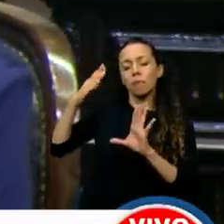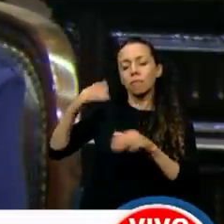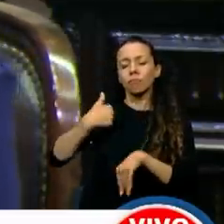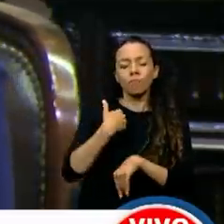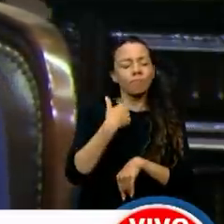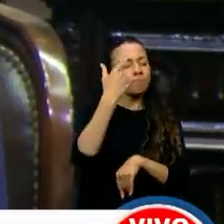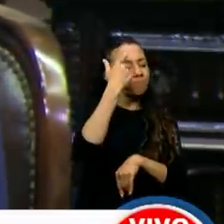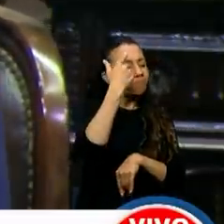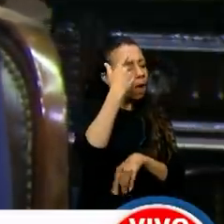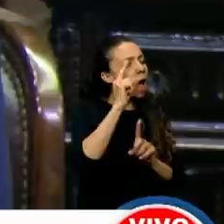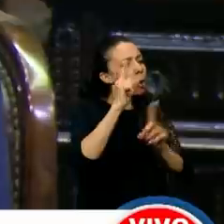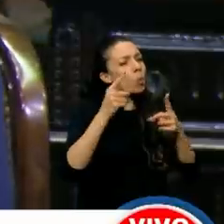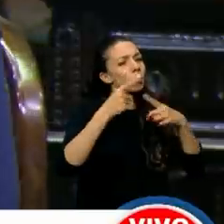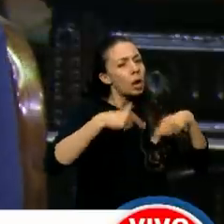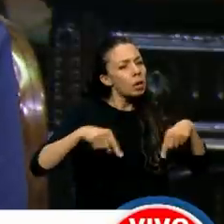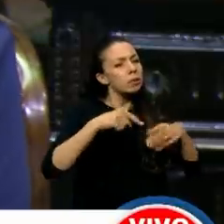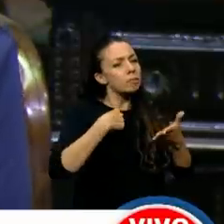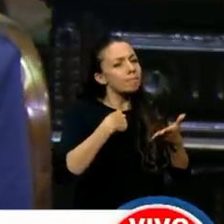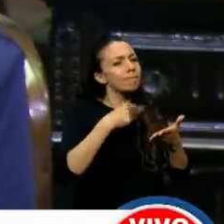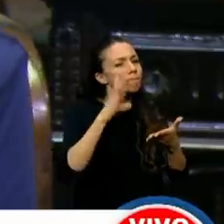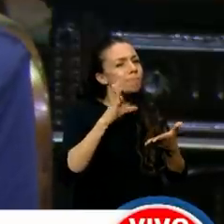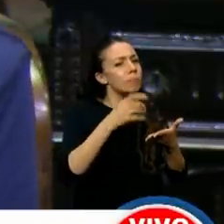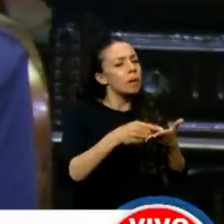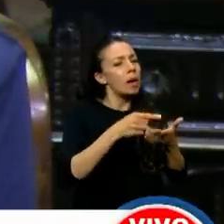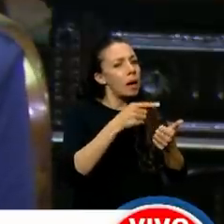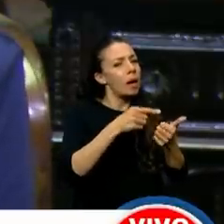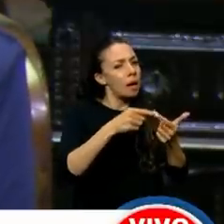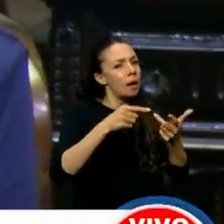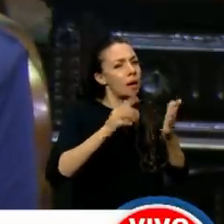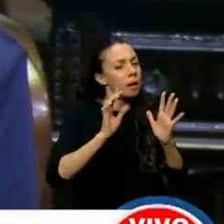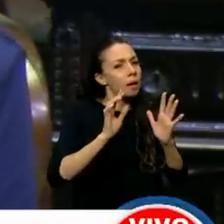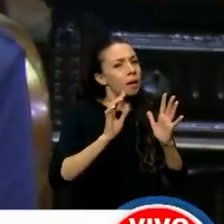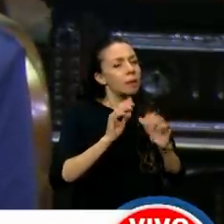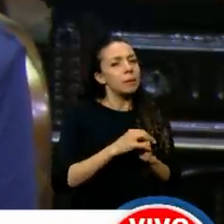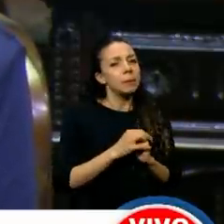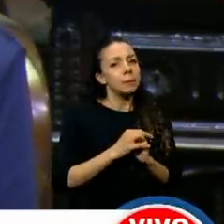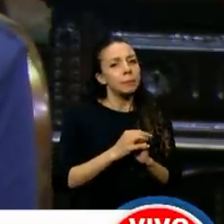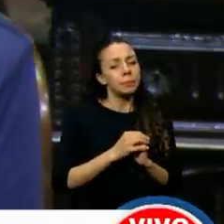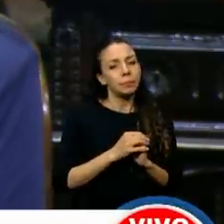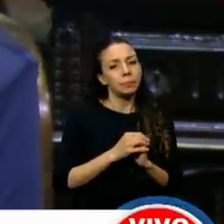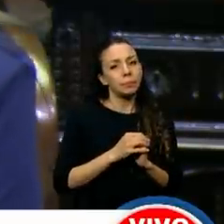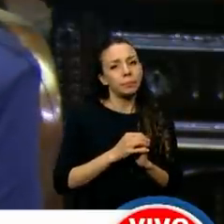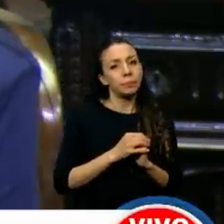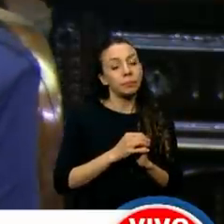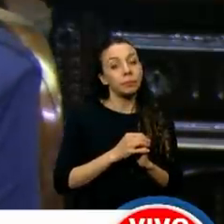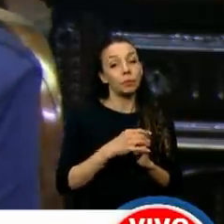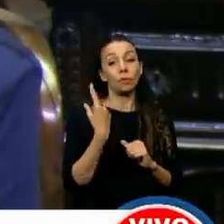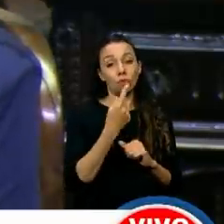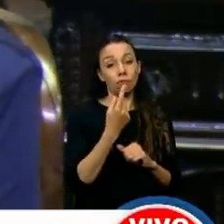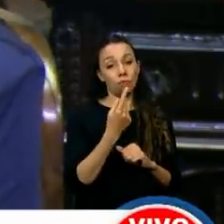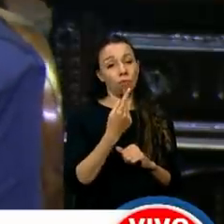revisar algunas cuestiones y pudimos ver que del año